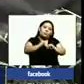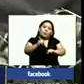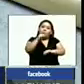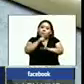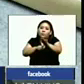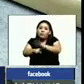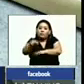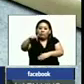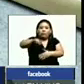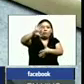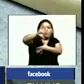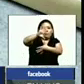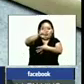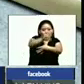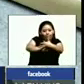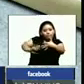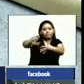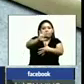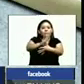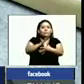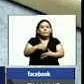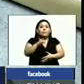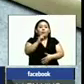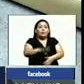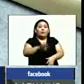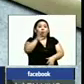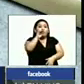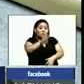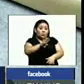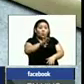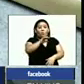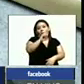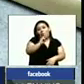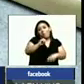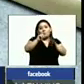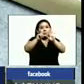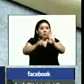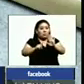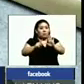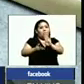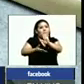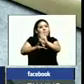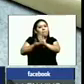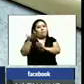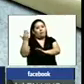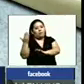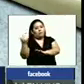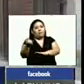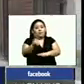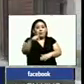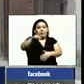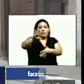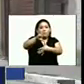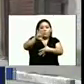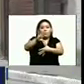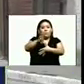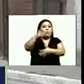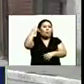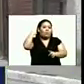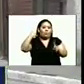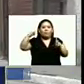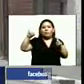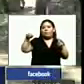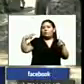continente americano El momento Mediterráneo Tiene 5 o 6 veces más De lo que está pasando En las Américas Joel Millman